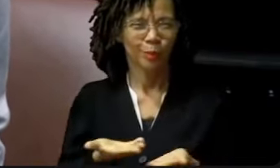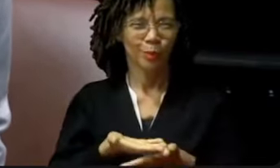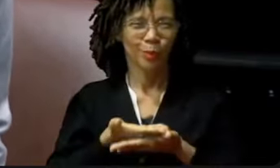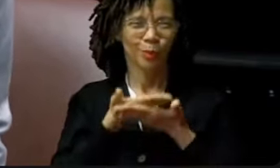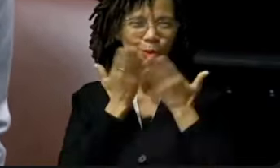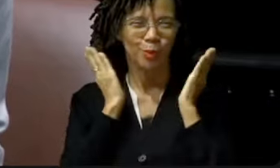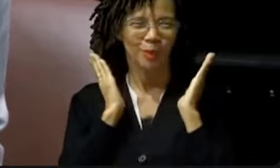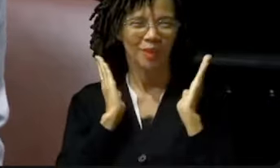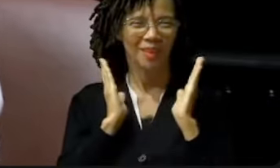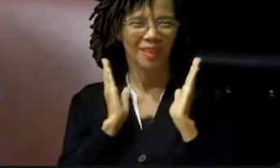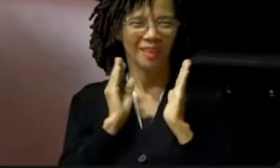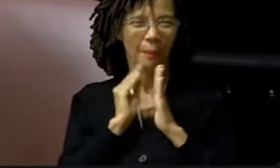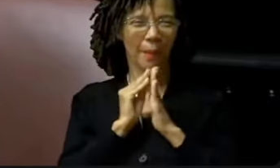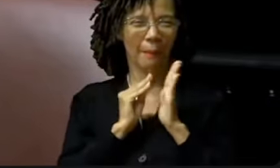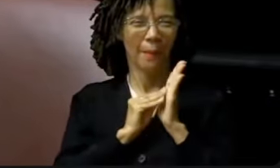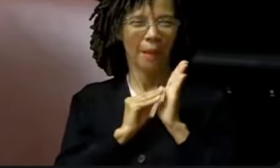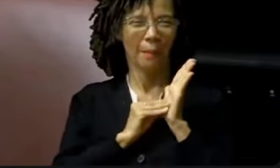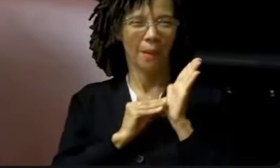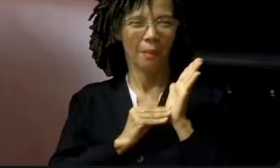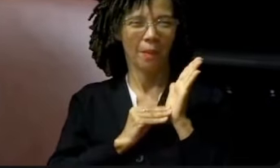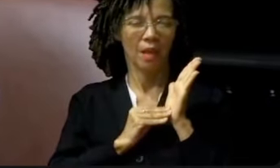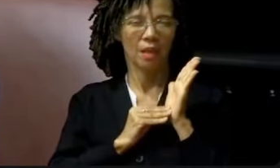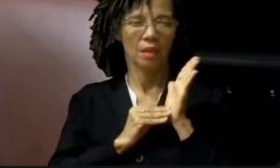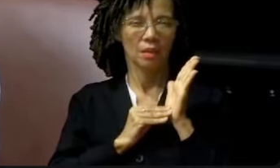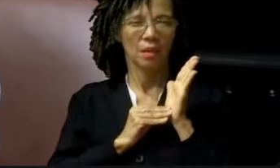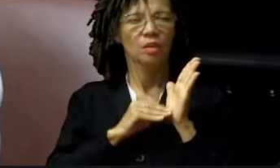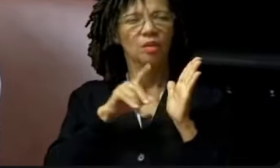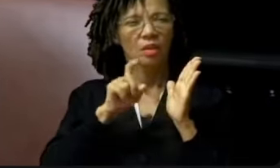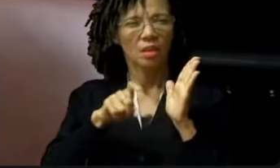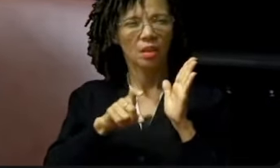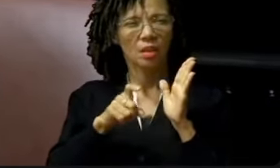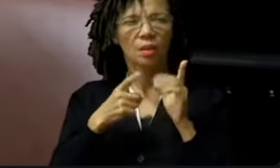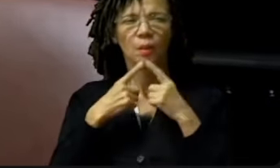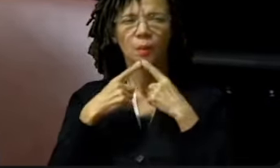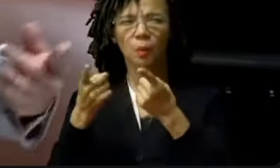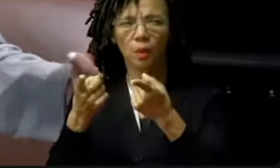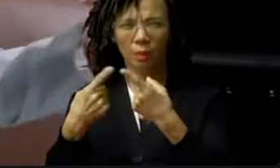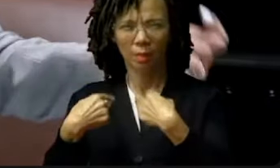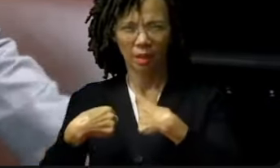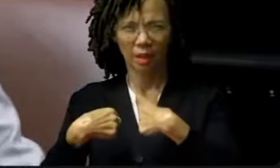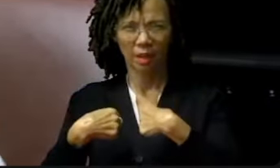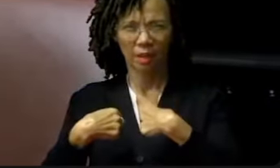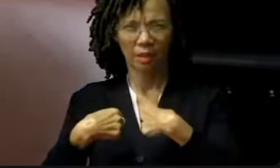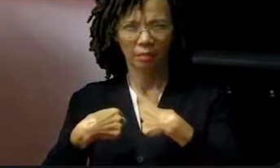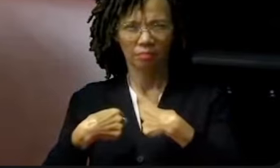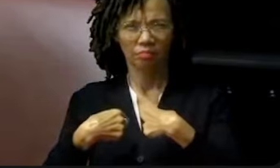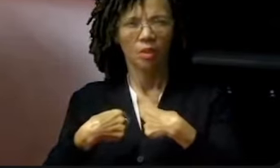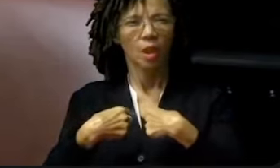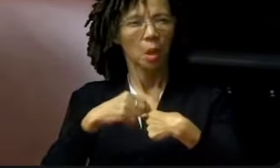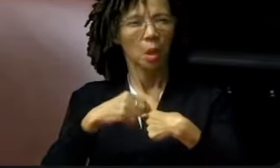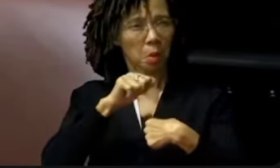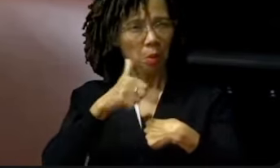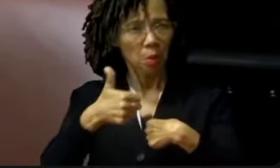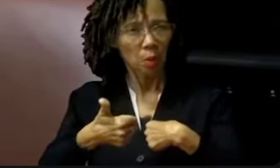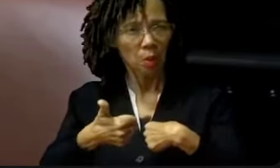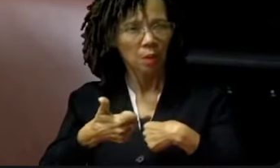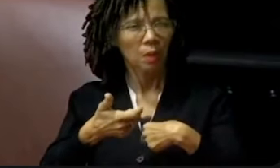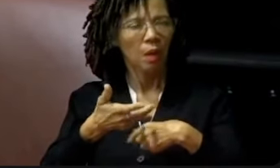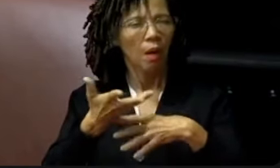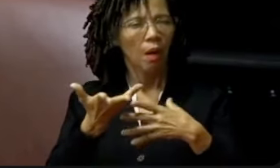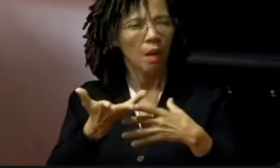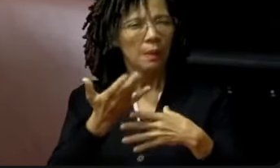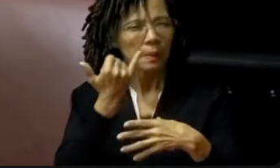se van a hacer? Dígamelo, yo quisiera una respuesta para en algún momento también votar a favor de un préstamo,